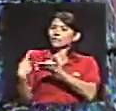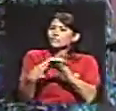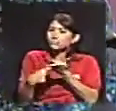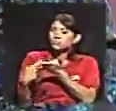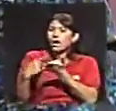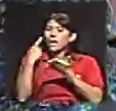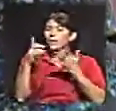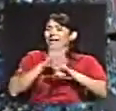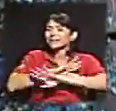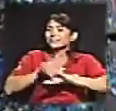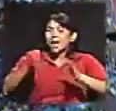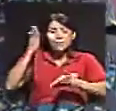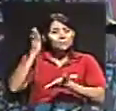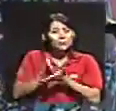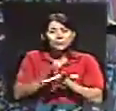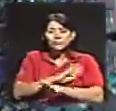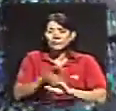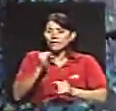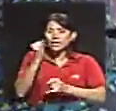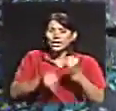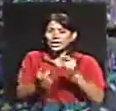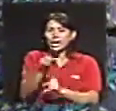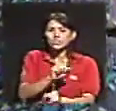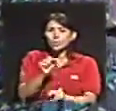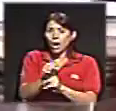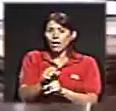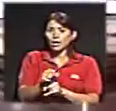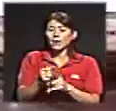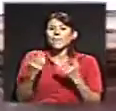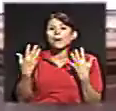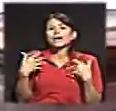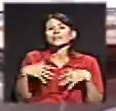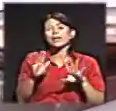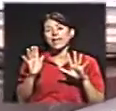todas finiquite y más bien,